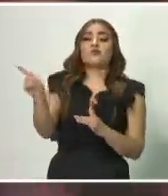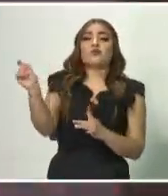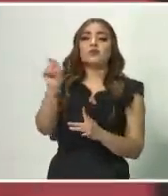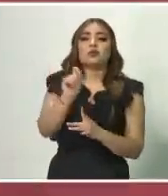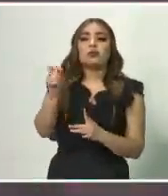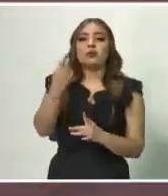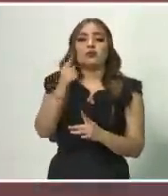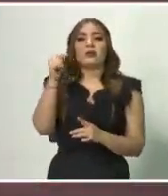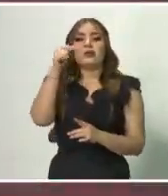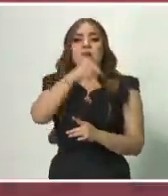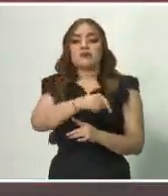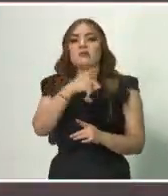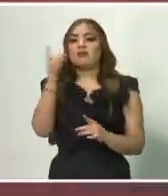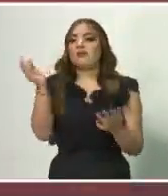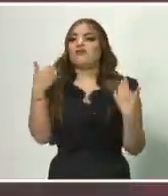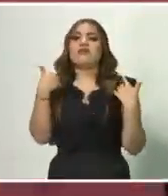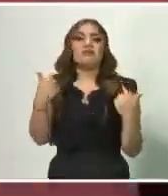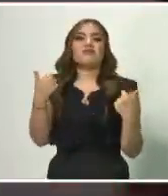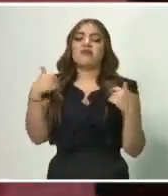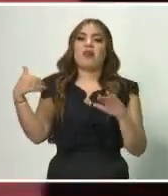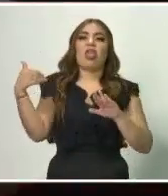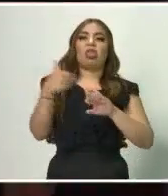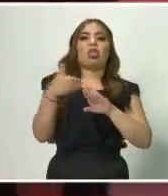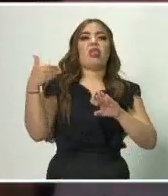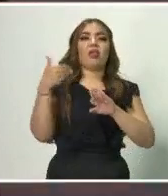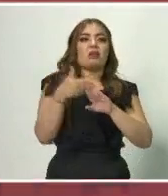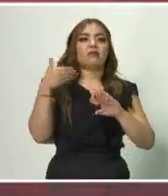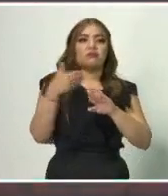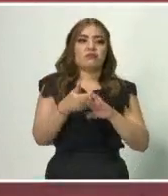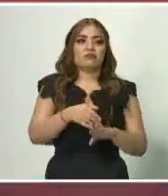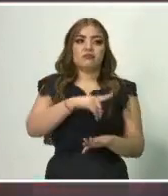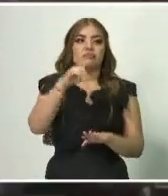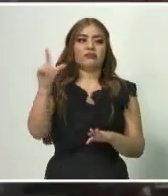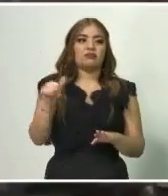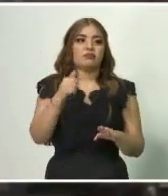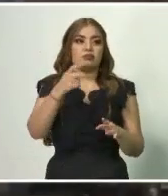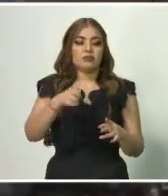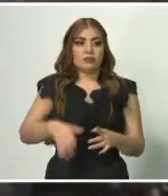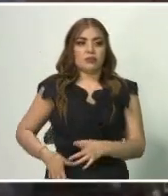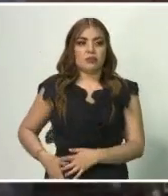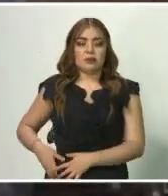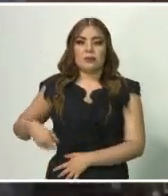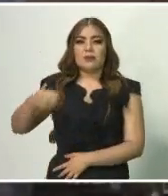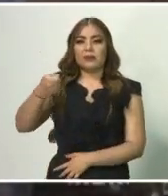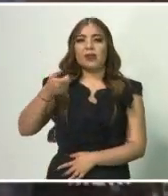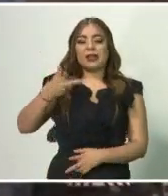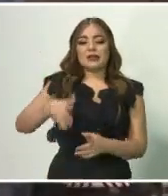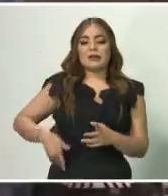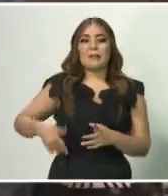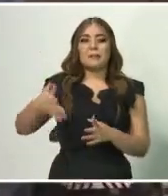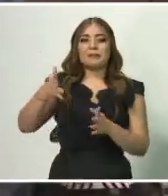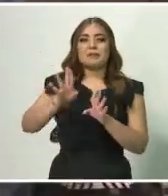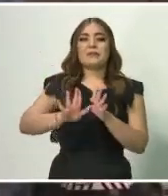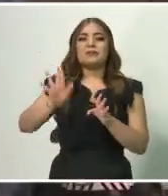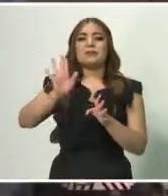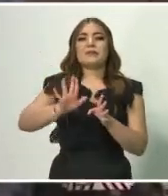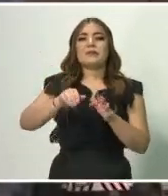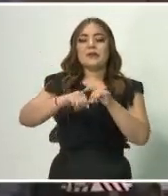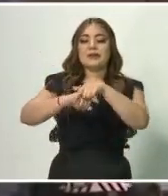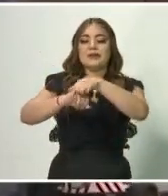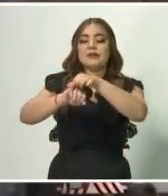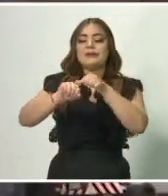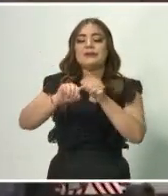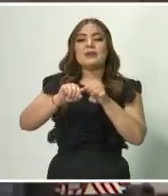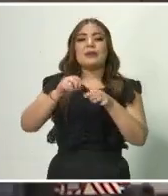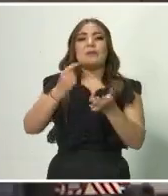pero el atacante no entendía de razones. Repentinamente sacó de entre sus ropas una manopla metálica de las denominadas como boxer